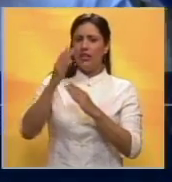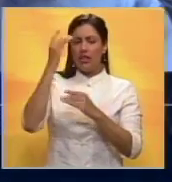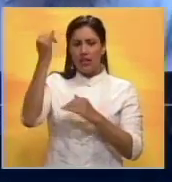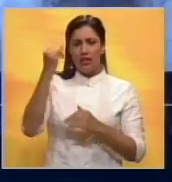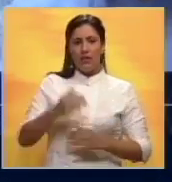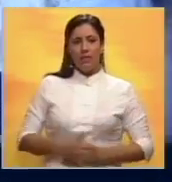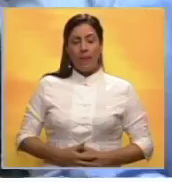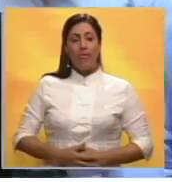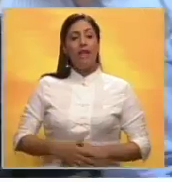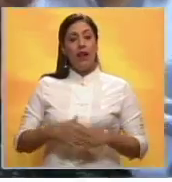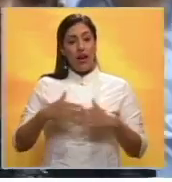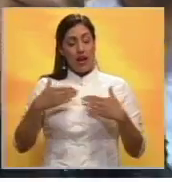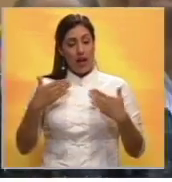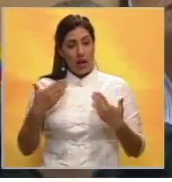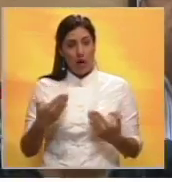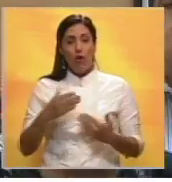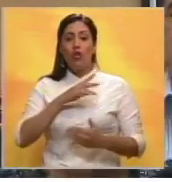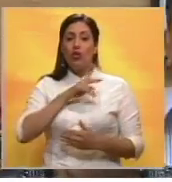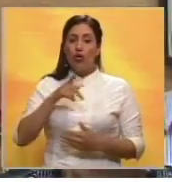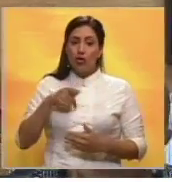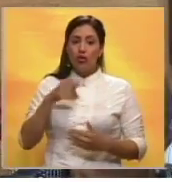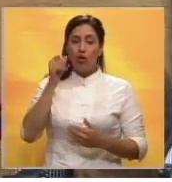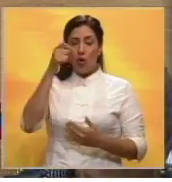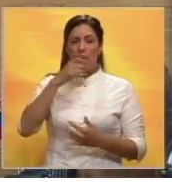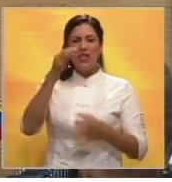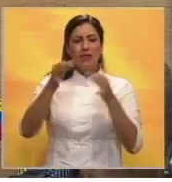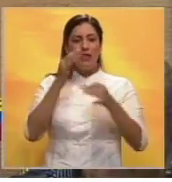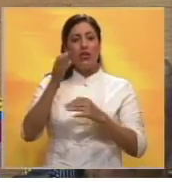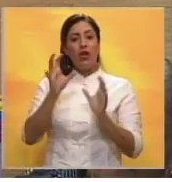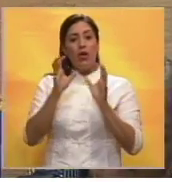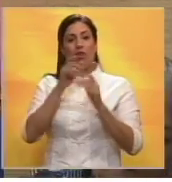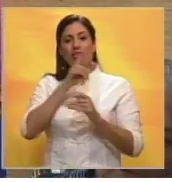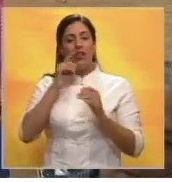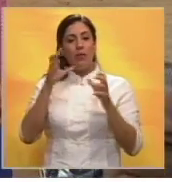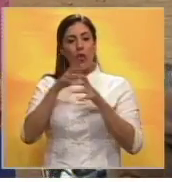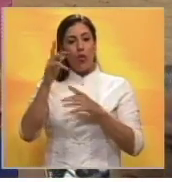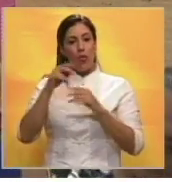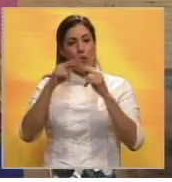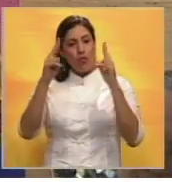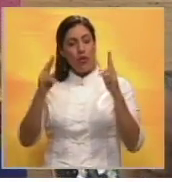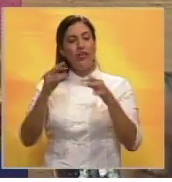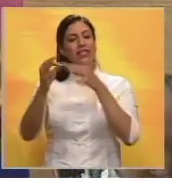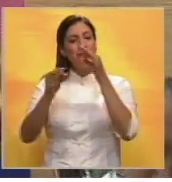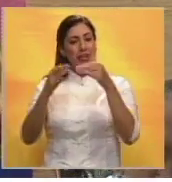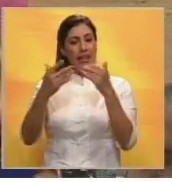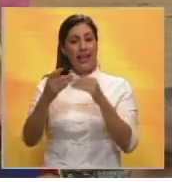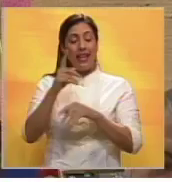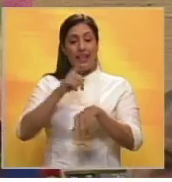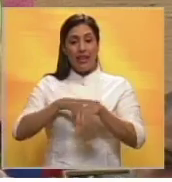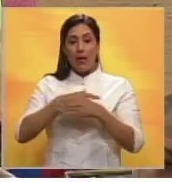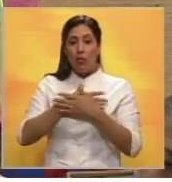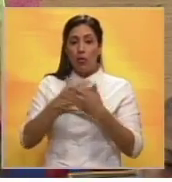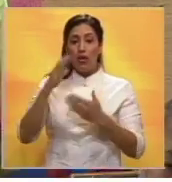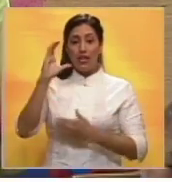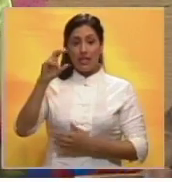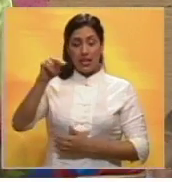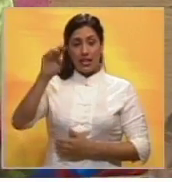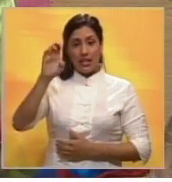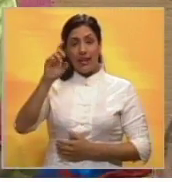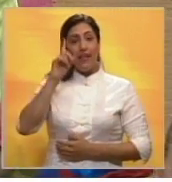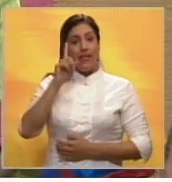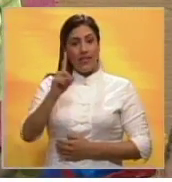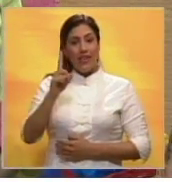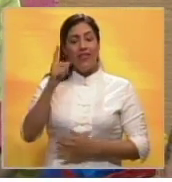bien parte de las declaraciones de Irán gavidia presidente del partido puente quién señala que los tiempos por el consejo nacional